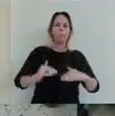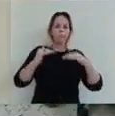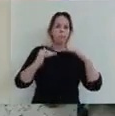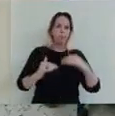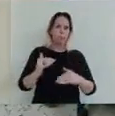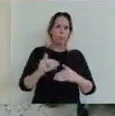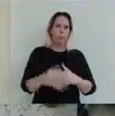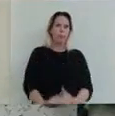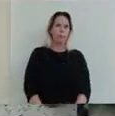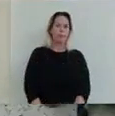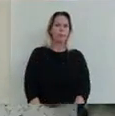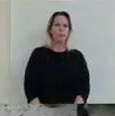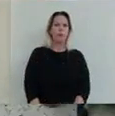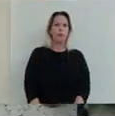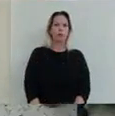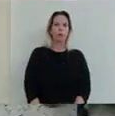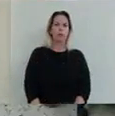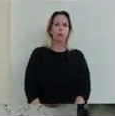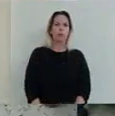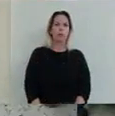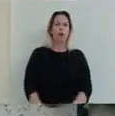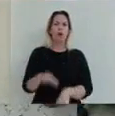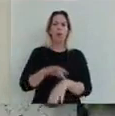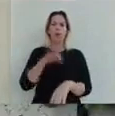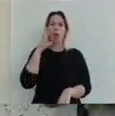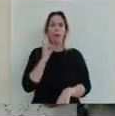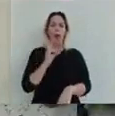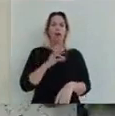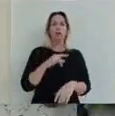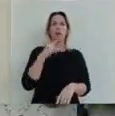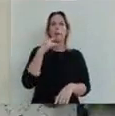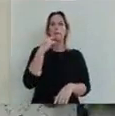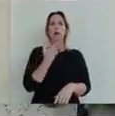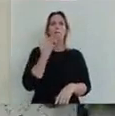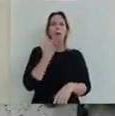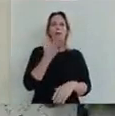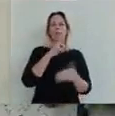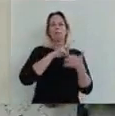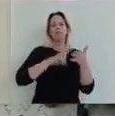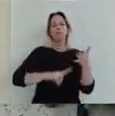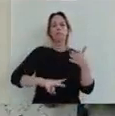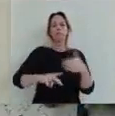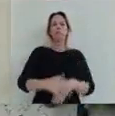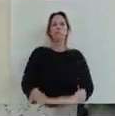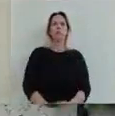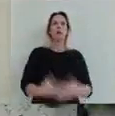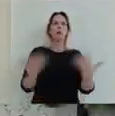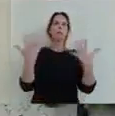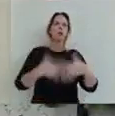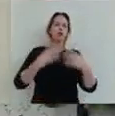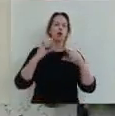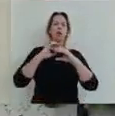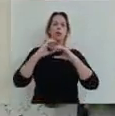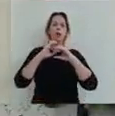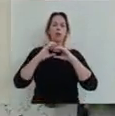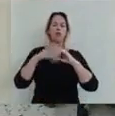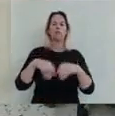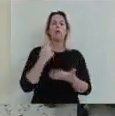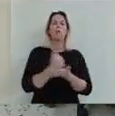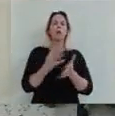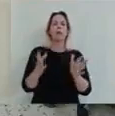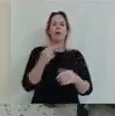Concejal Ditela. Solicito que se dé lectura del proyecto, por favor. Proyecto de comunicación, Paso de los Libres, 11 de